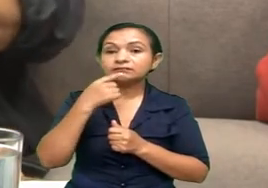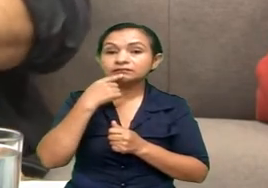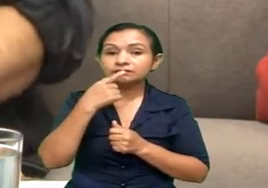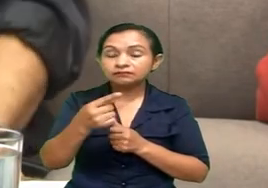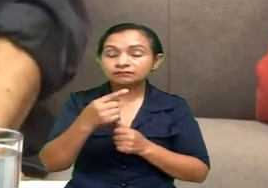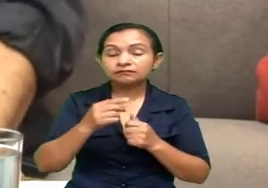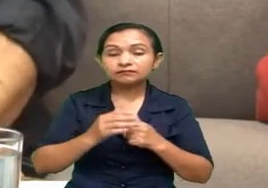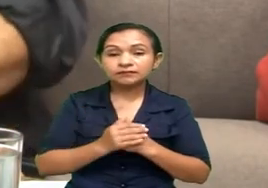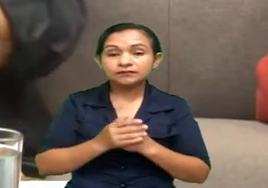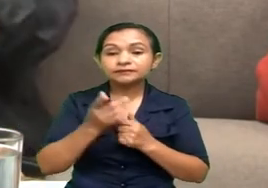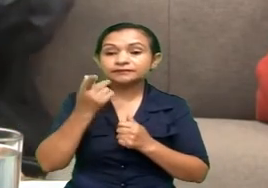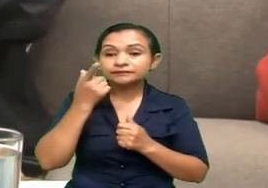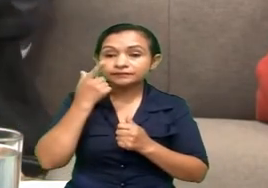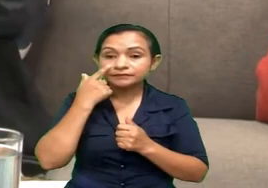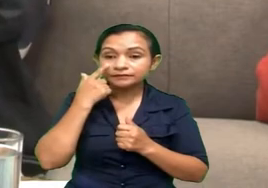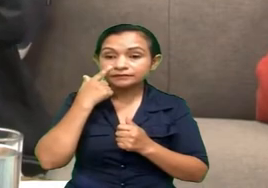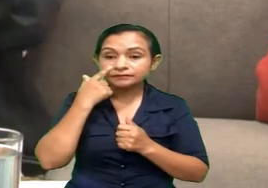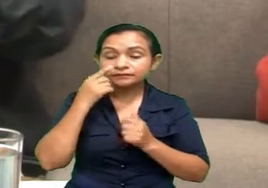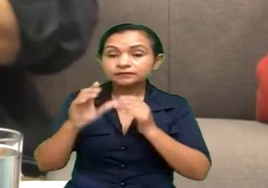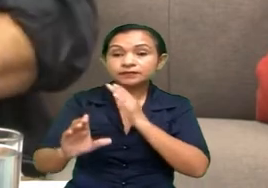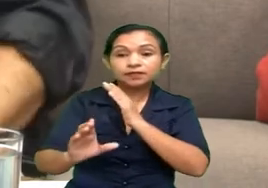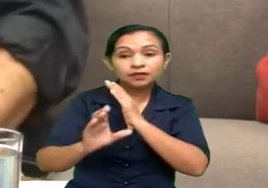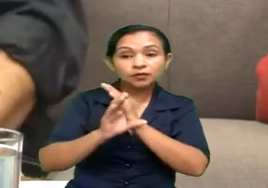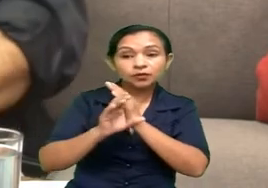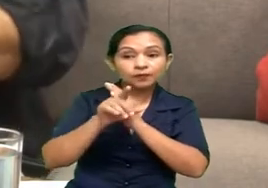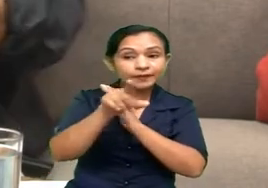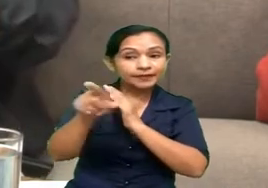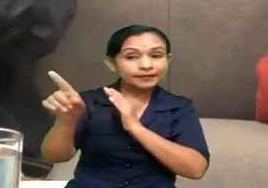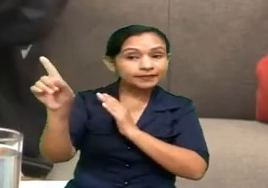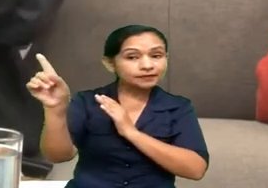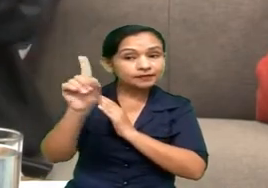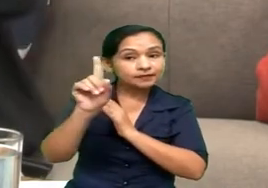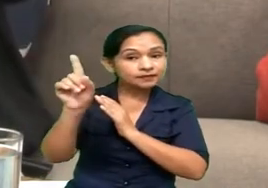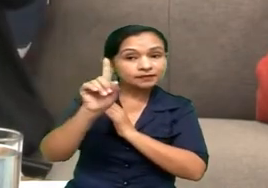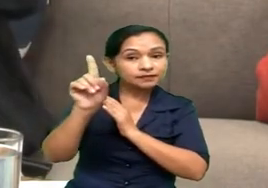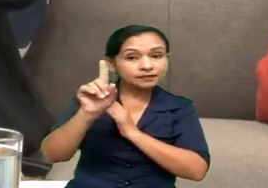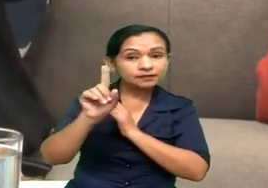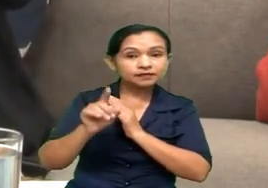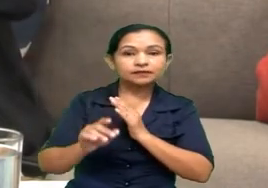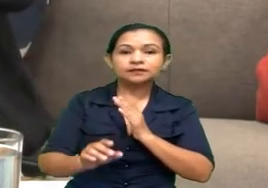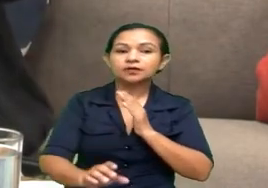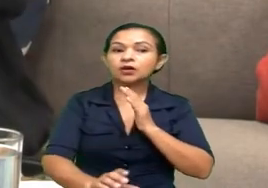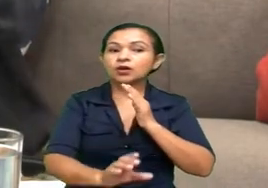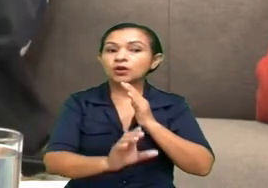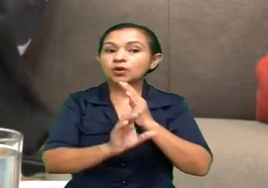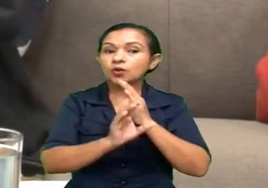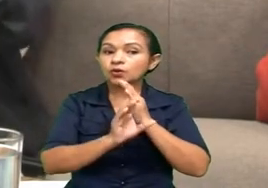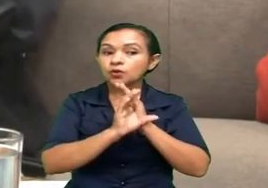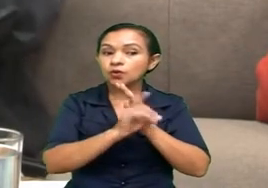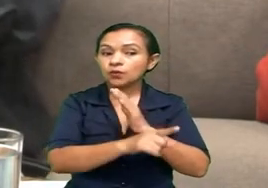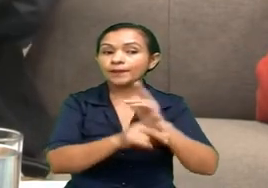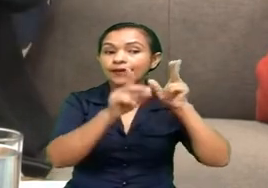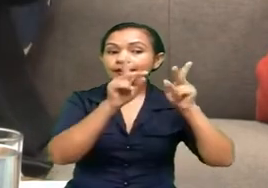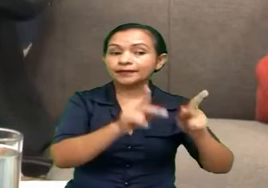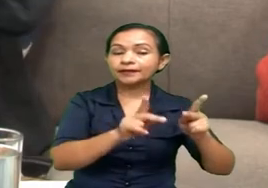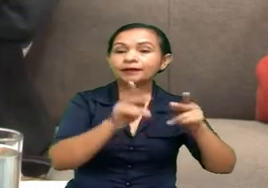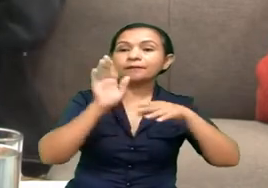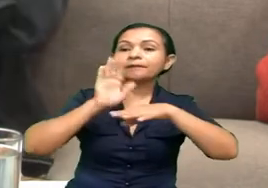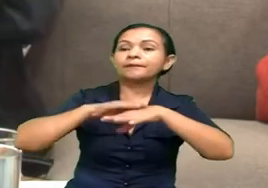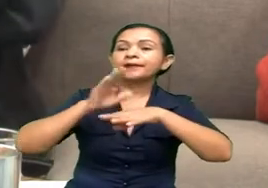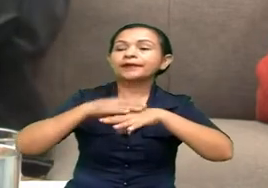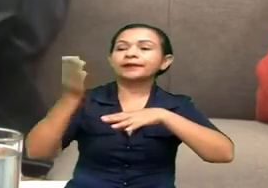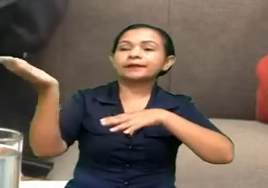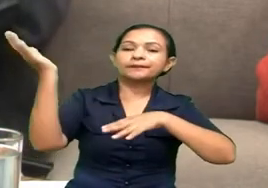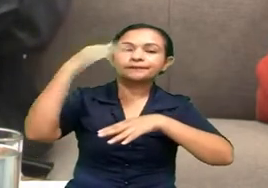miren, la culpa no es de ellos. La culpa es de los que los trajeron. Y esa es una